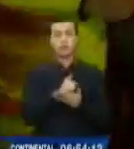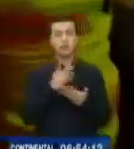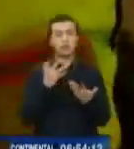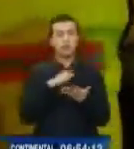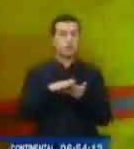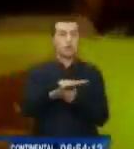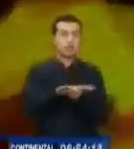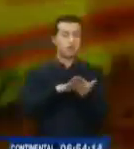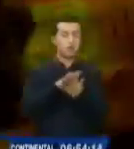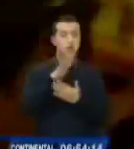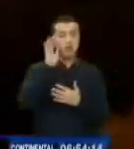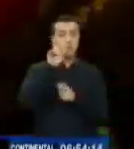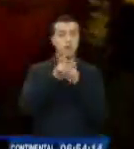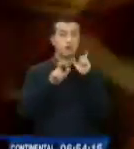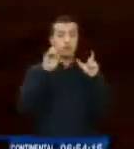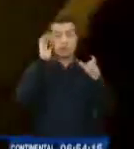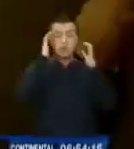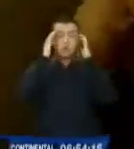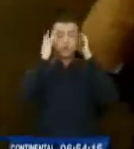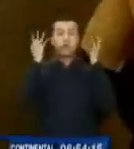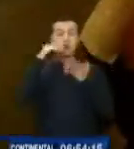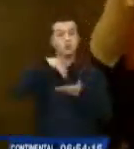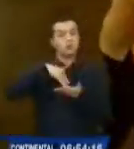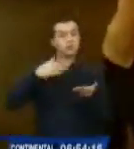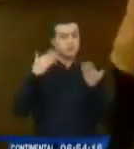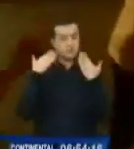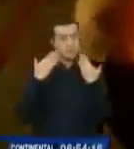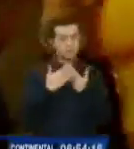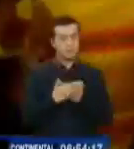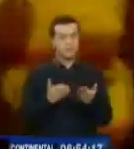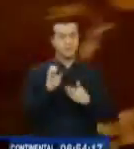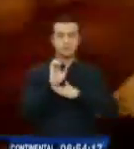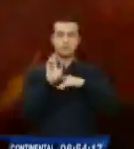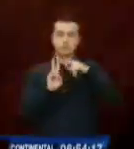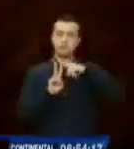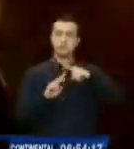caos y pánico en el centro de Guayaquil. Guadalupe Ayoví, Ecuador TV.